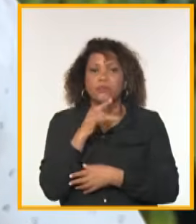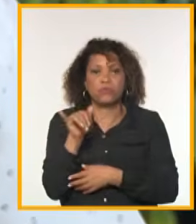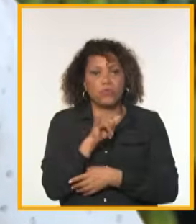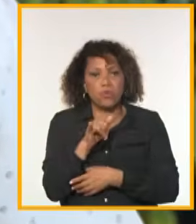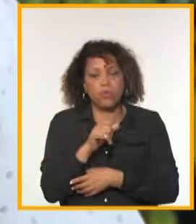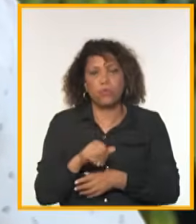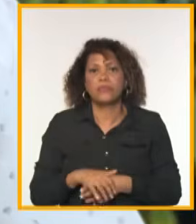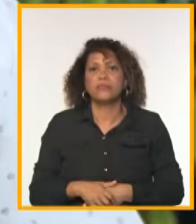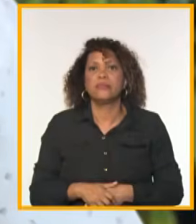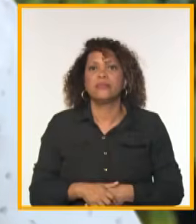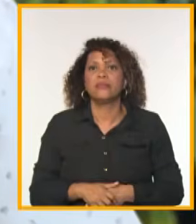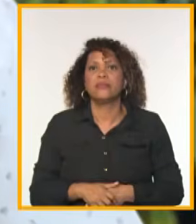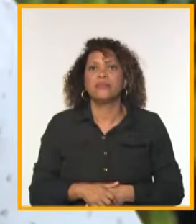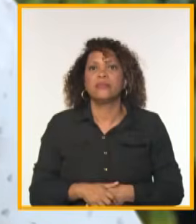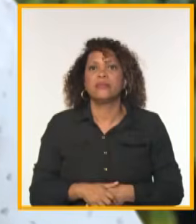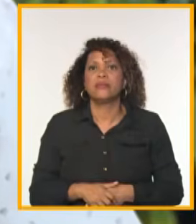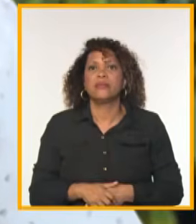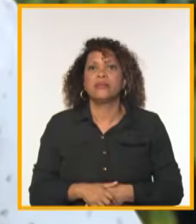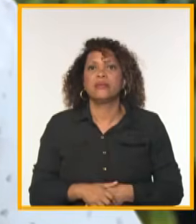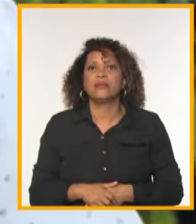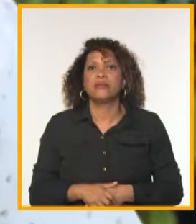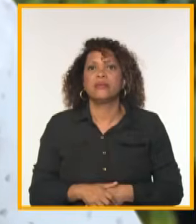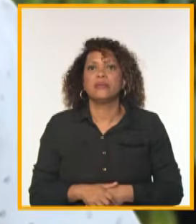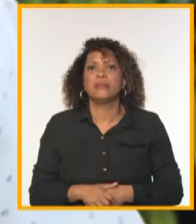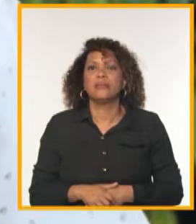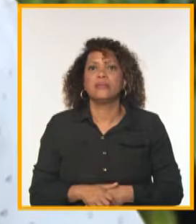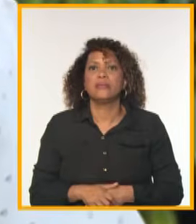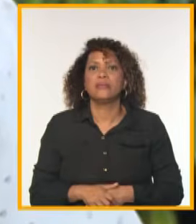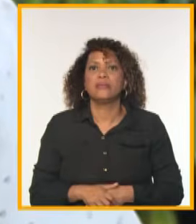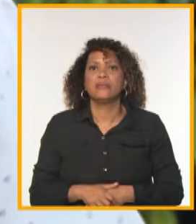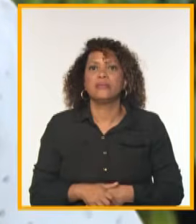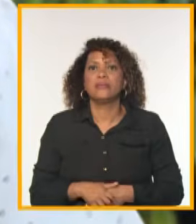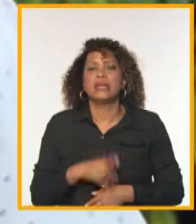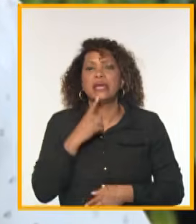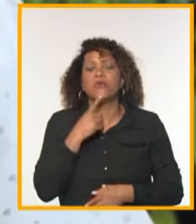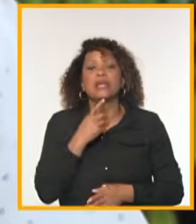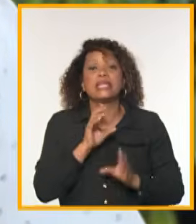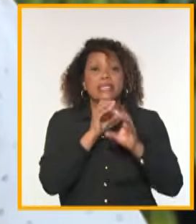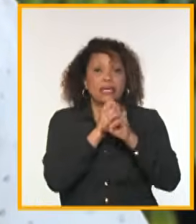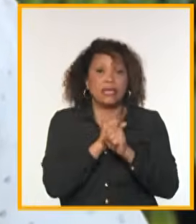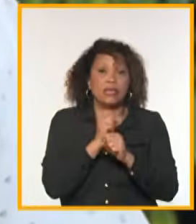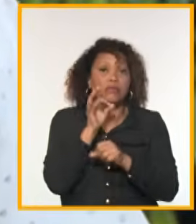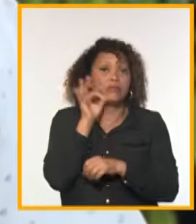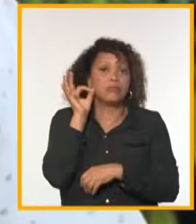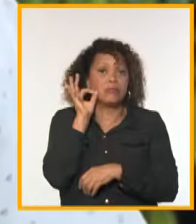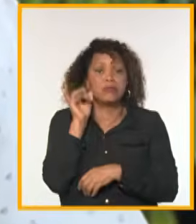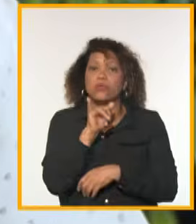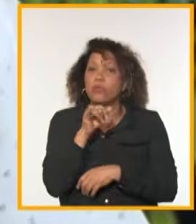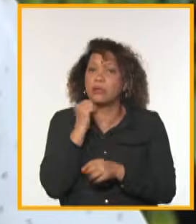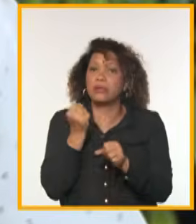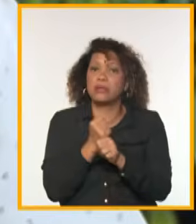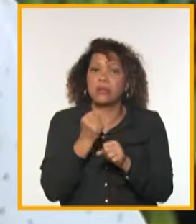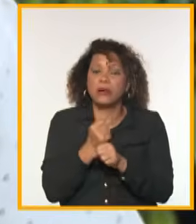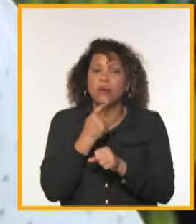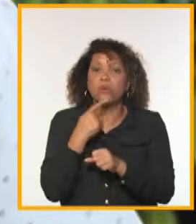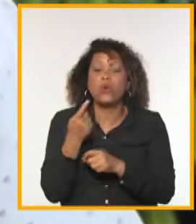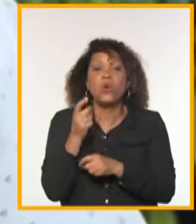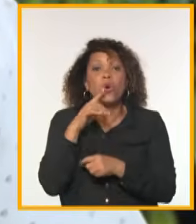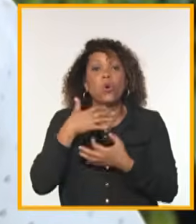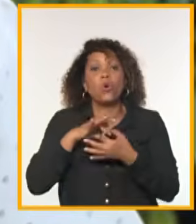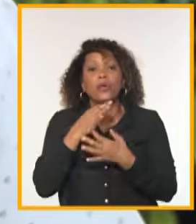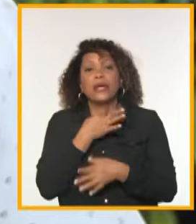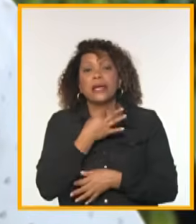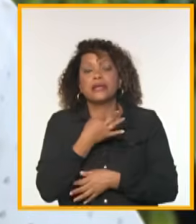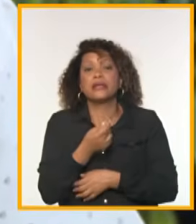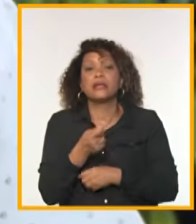Por el secreto que se redundaba alrededor del VIH, también nos tocó esa labor y Jorge nos enseñó a cómo ayudar a los